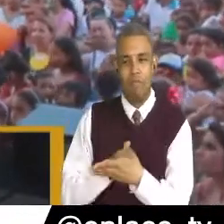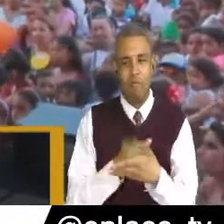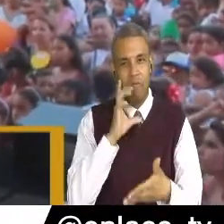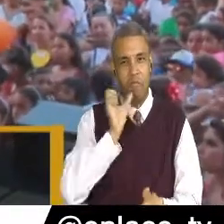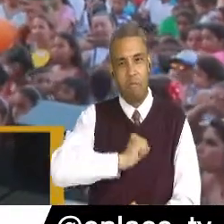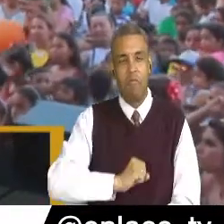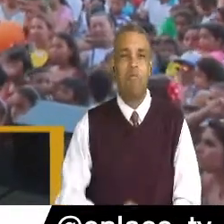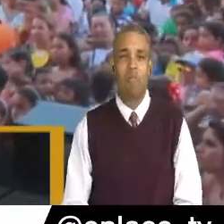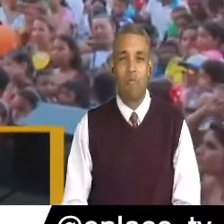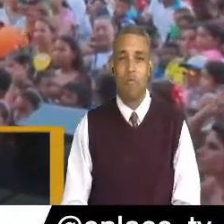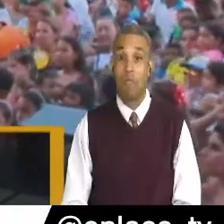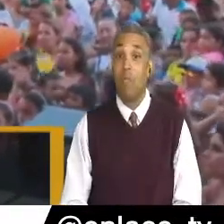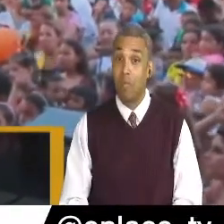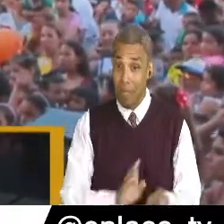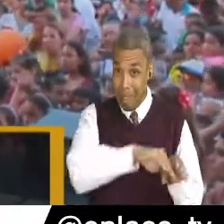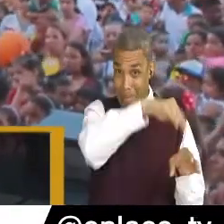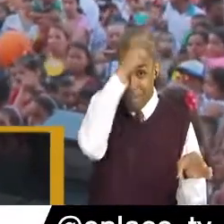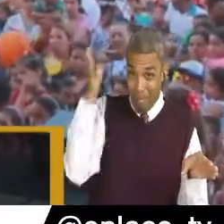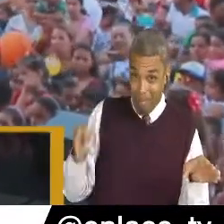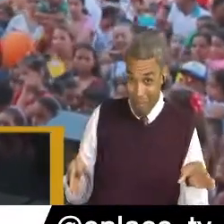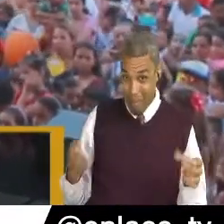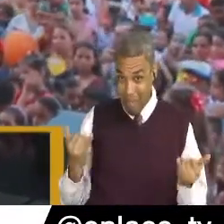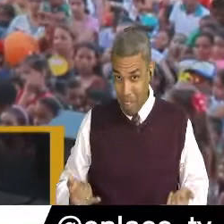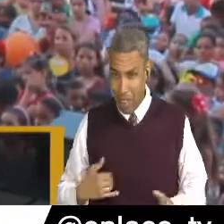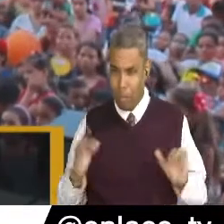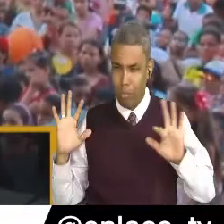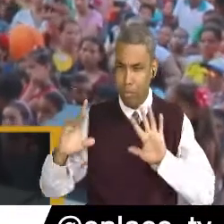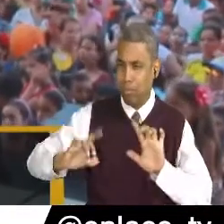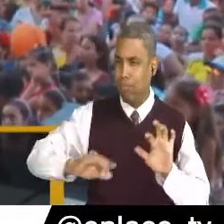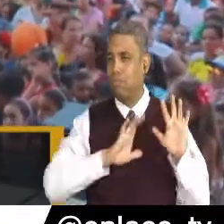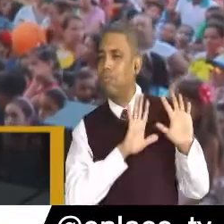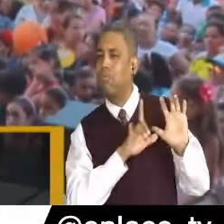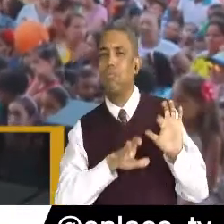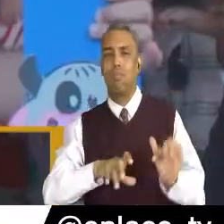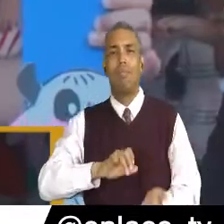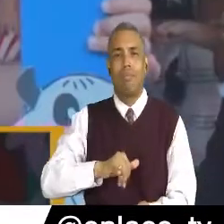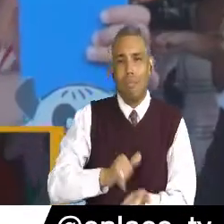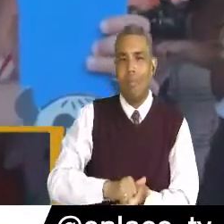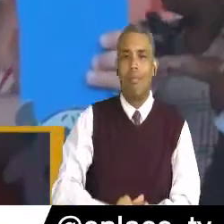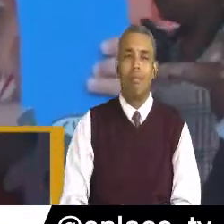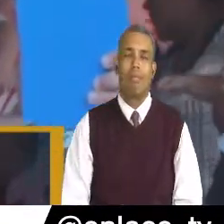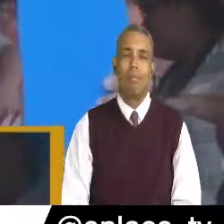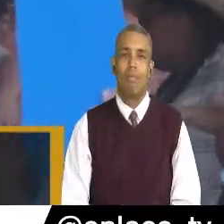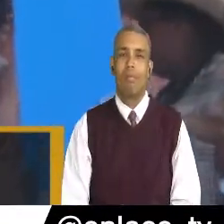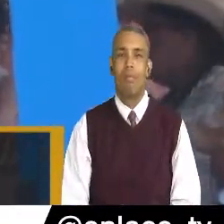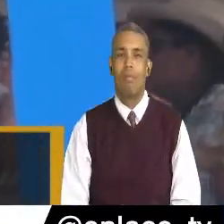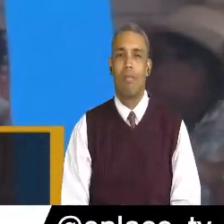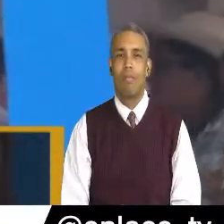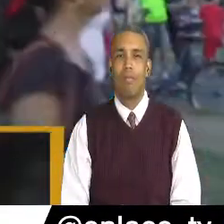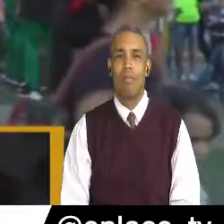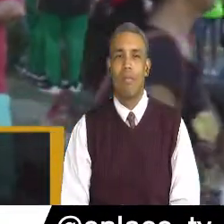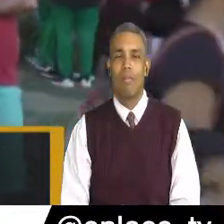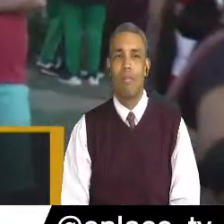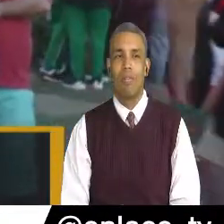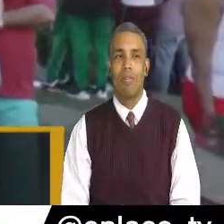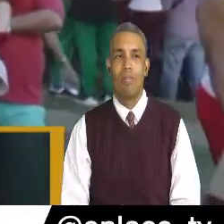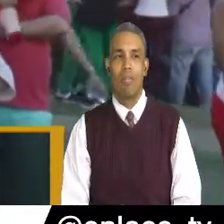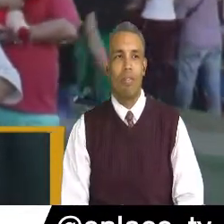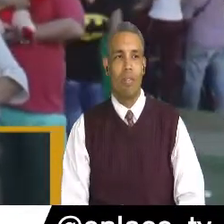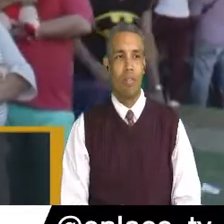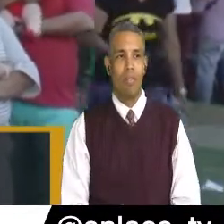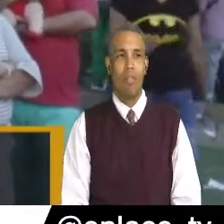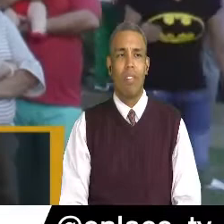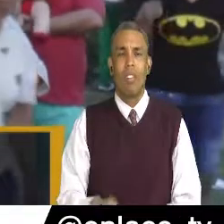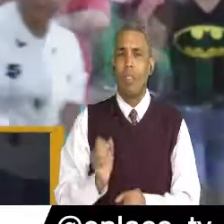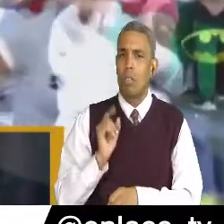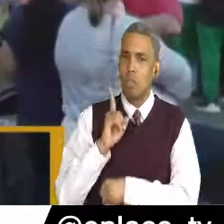Olímpica, escenario que sirvió para el desarrollo de la celebración del Día de la Niñez en Barranca Bermeja. Buena, la actividad es buena, de todos los años la